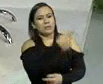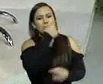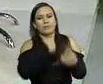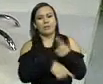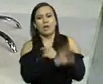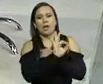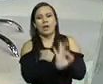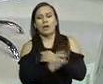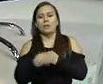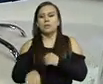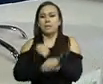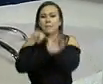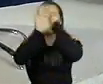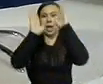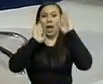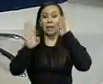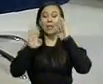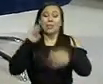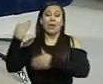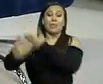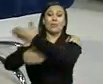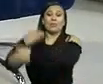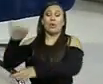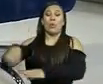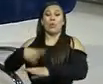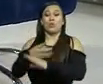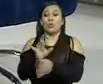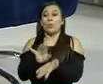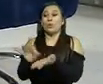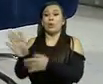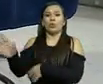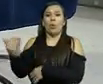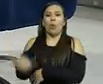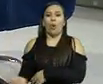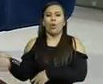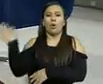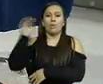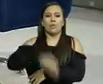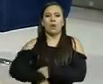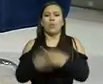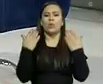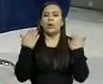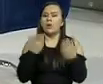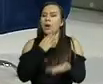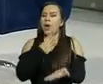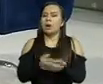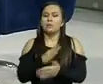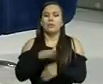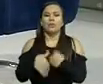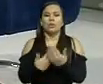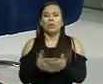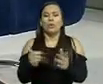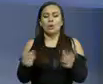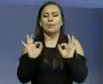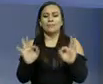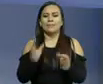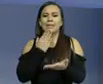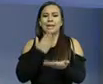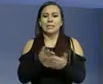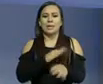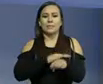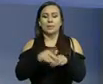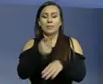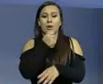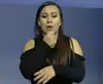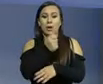su presencia esta mañana estaremos muy atentos del resultado de la agenda que cumplirán hoy en el puerto principal que tenga un buen día muchas gracias les invitamos a los